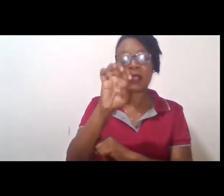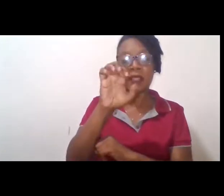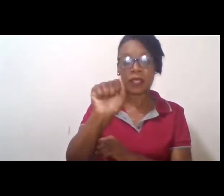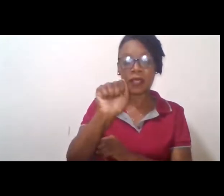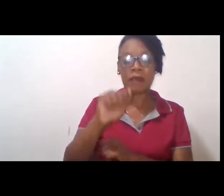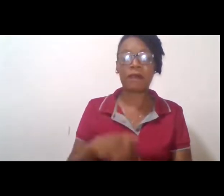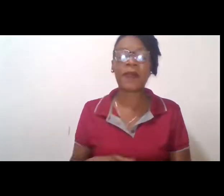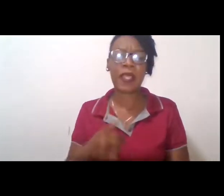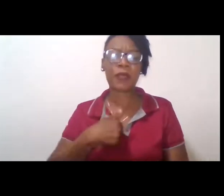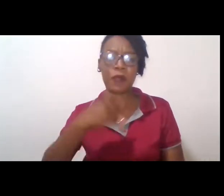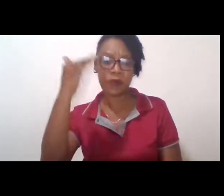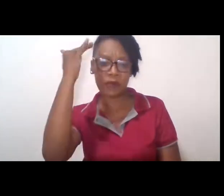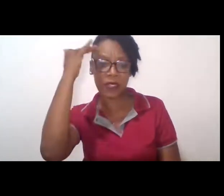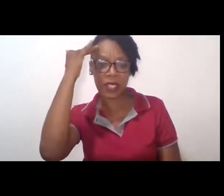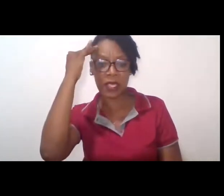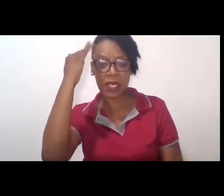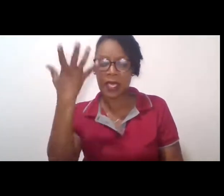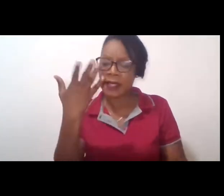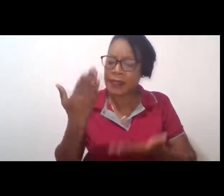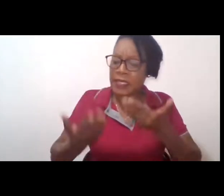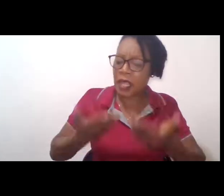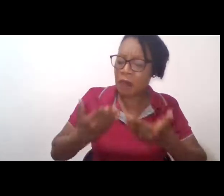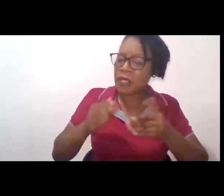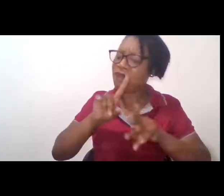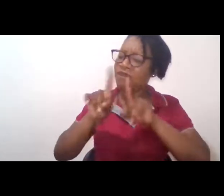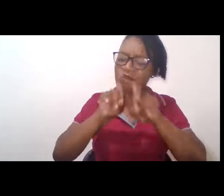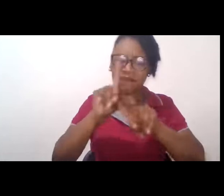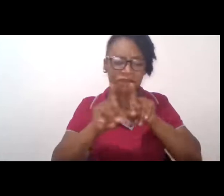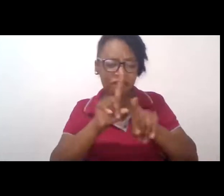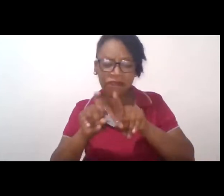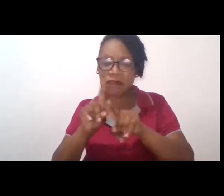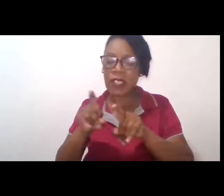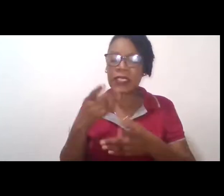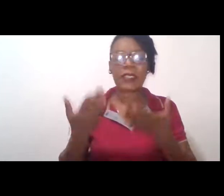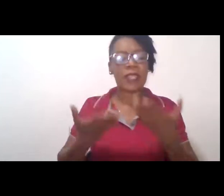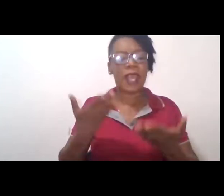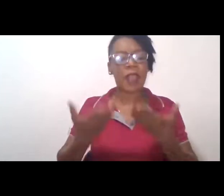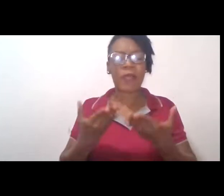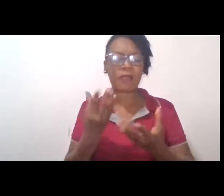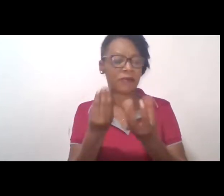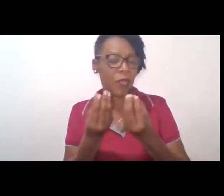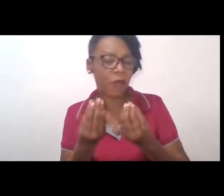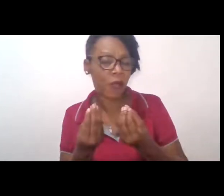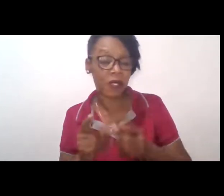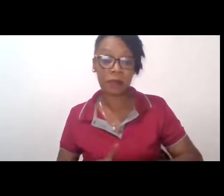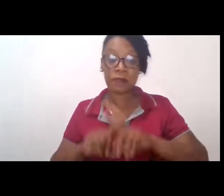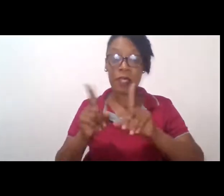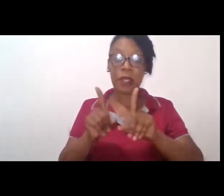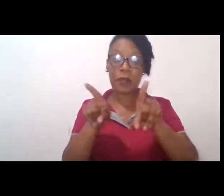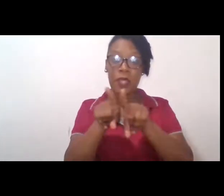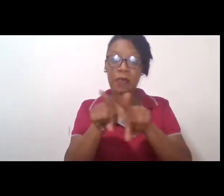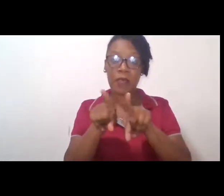existe también muchas preguntas, existen muchísimos temores, pero también